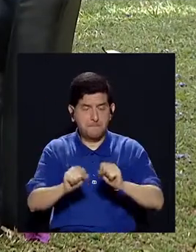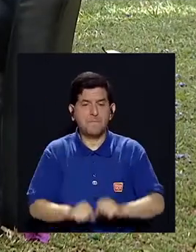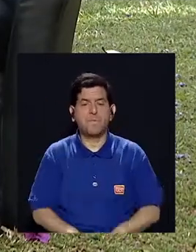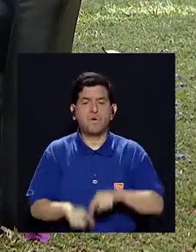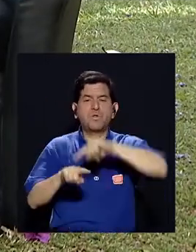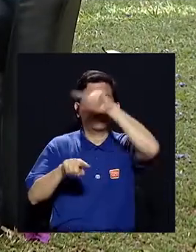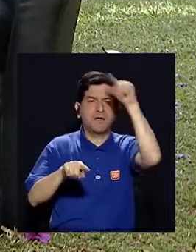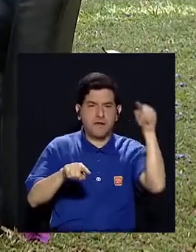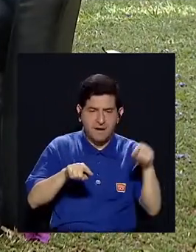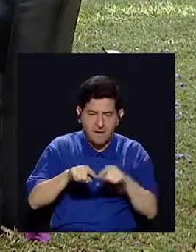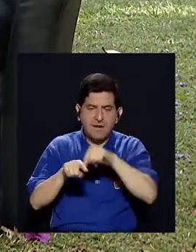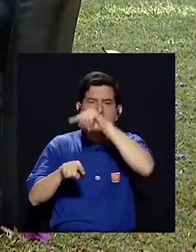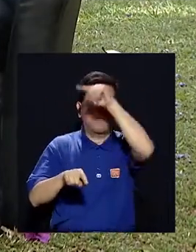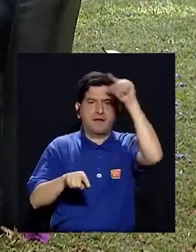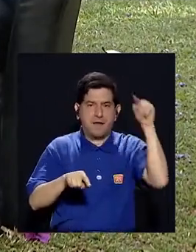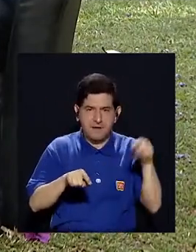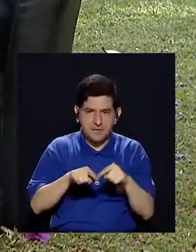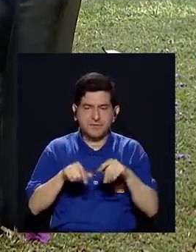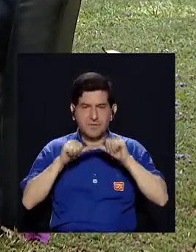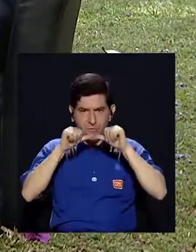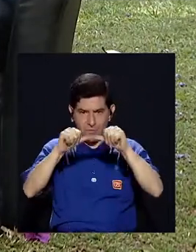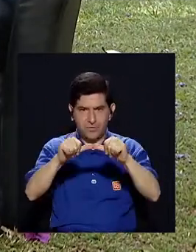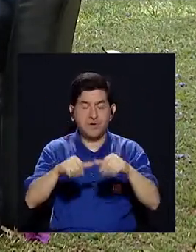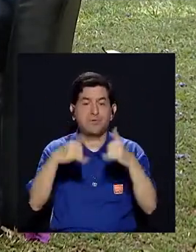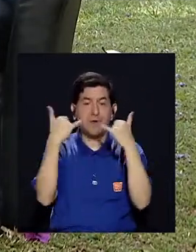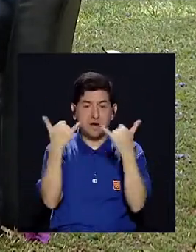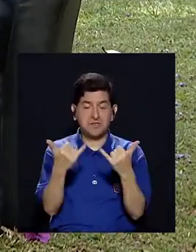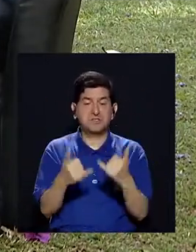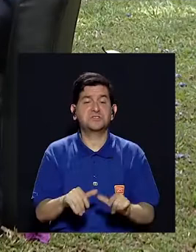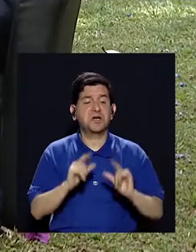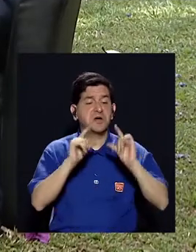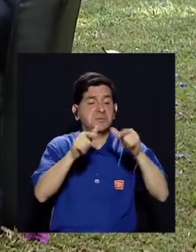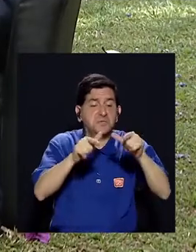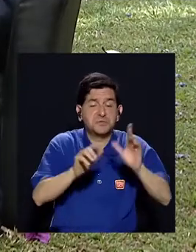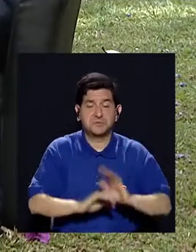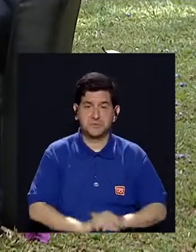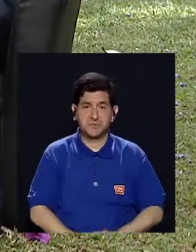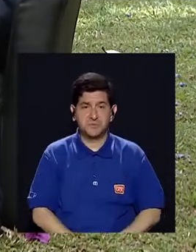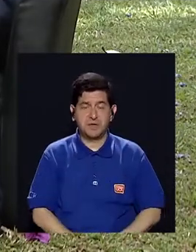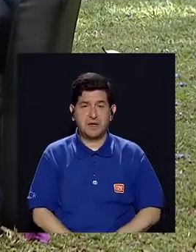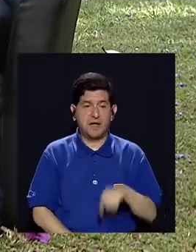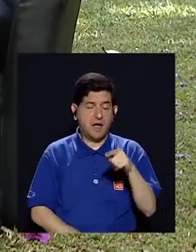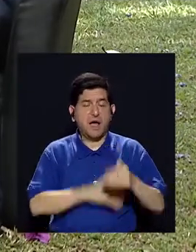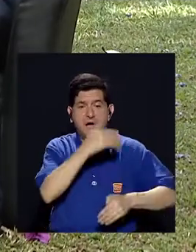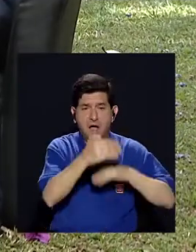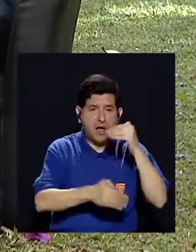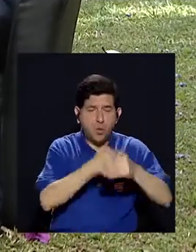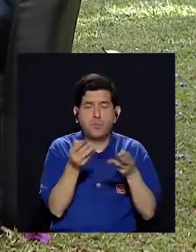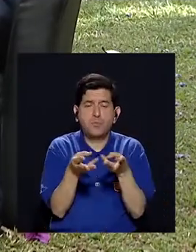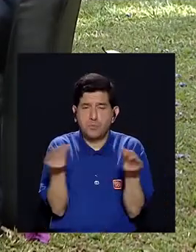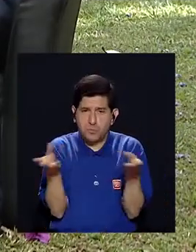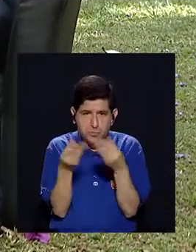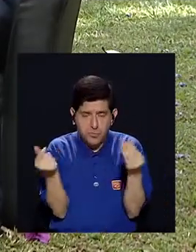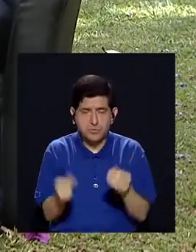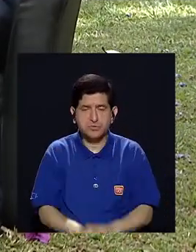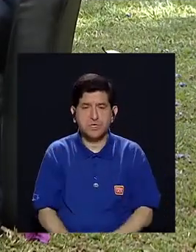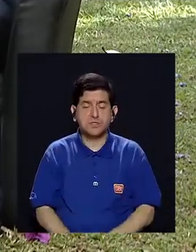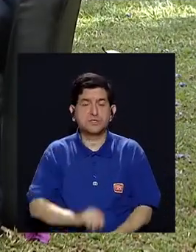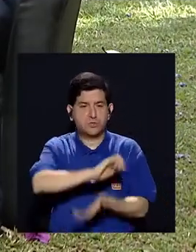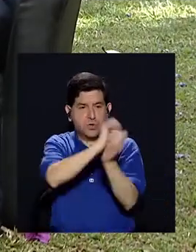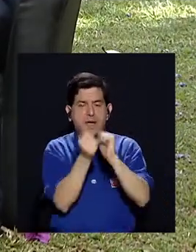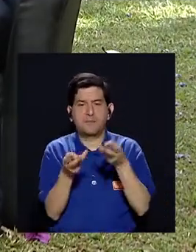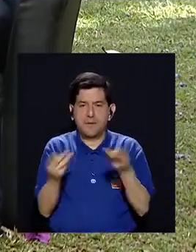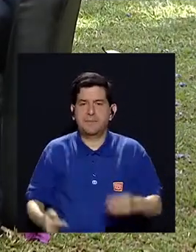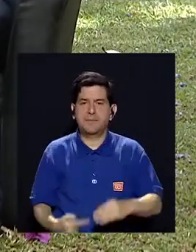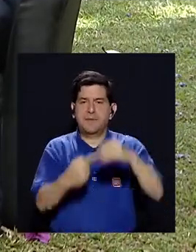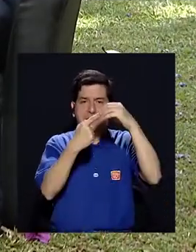para que esté rotando dentro de esa cadena, que ya se convirtió en residuo, inmediatamente va a un proceso productivo y se me convierte en